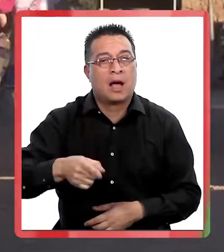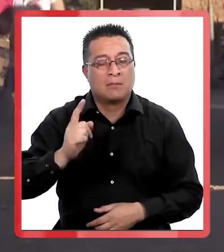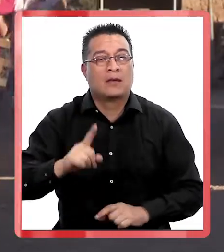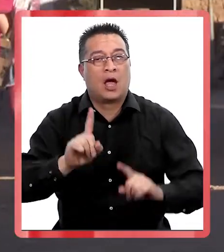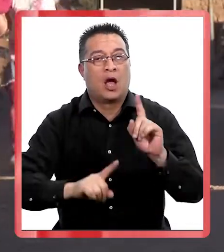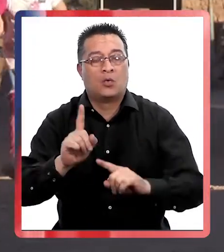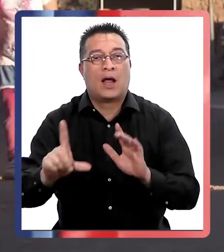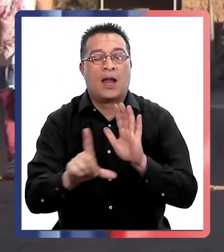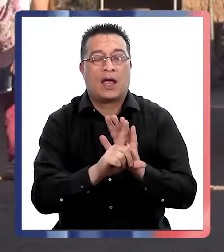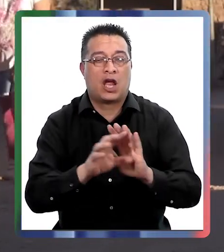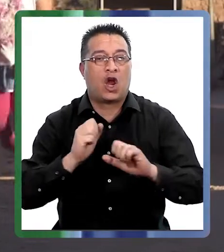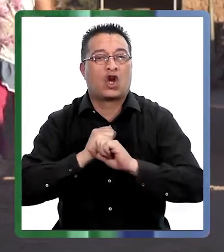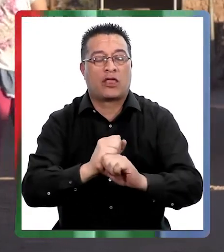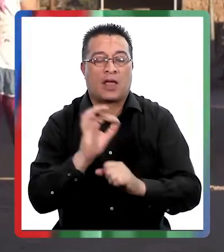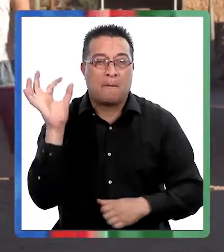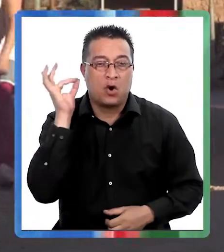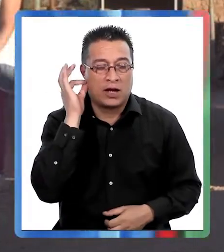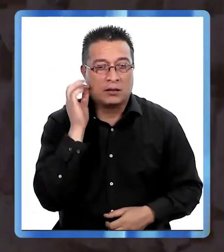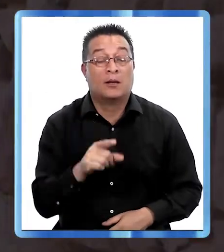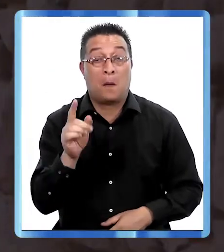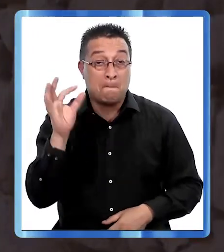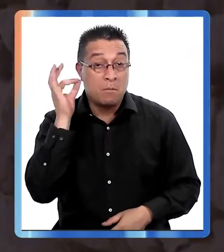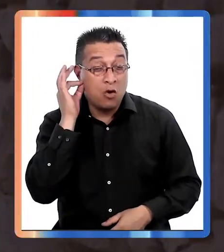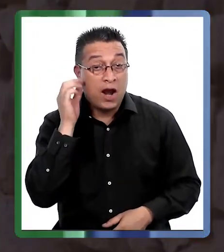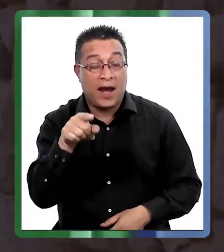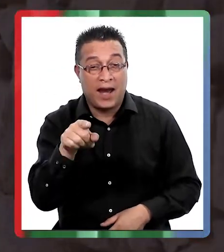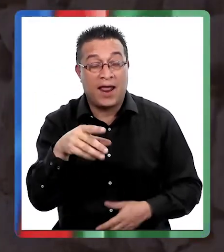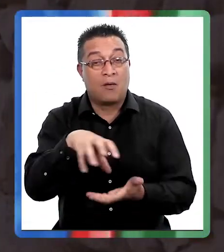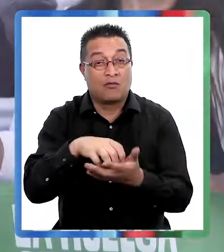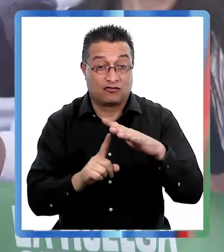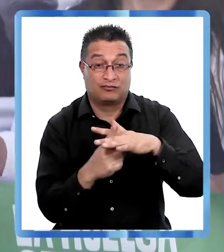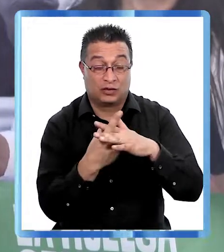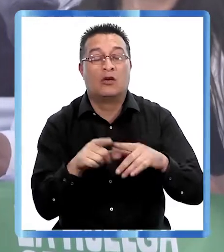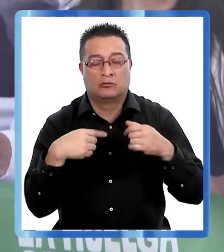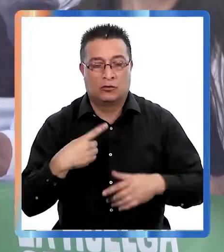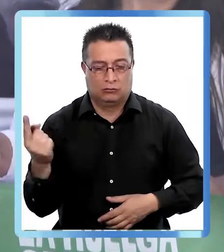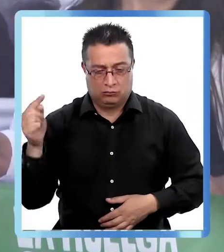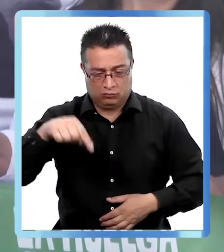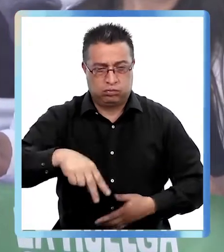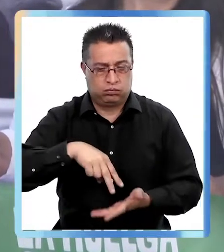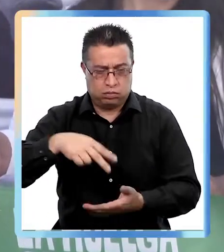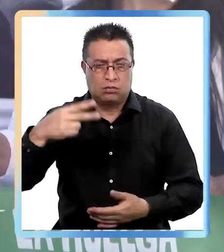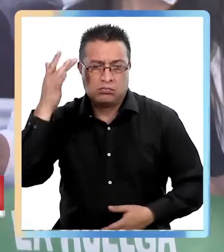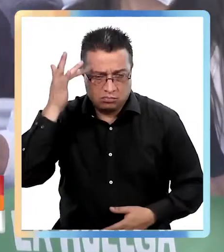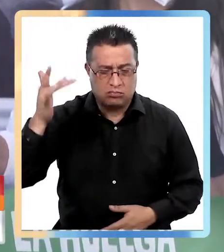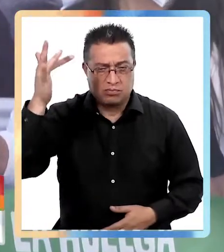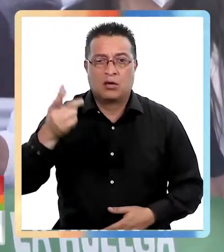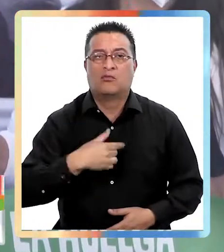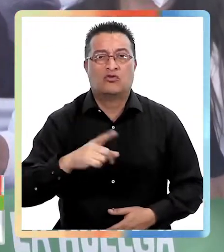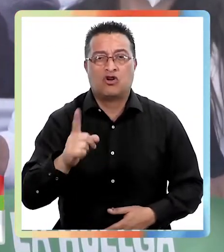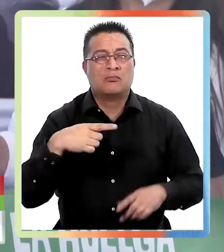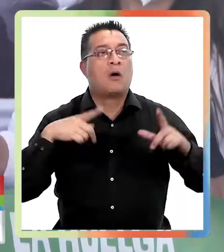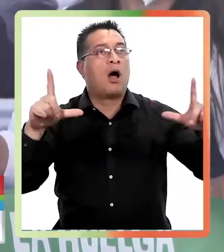imponen algunas leyes contra las mujeres. Las mujeres indígenas también llegamos acá con nuestros conocimientos, no